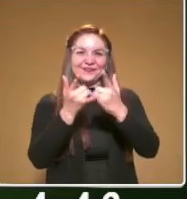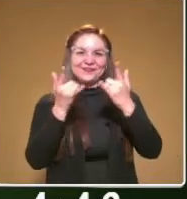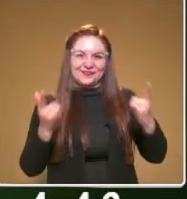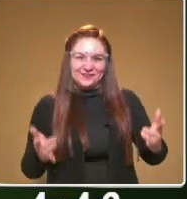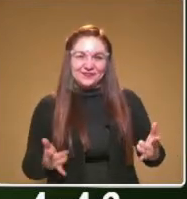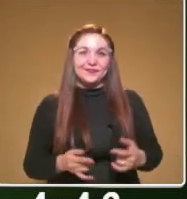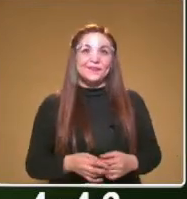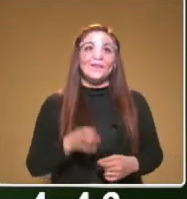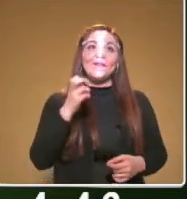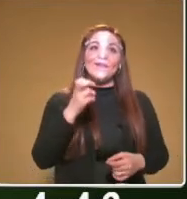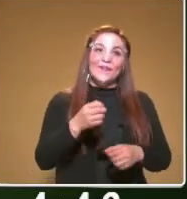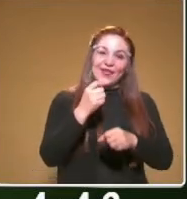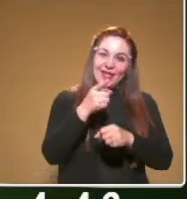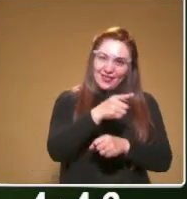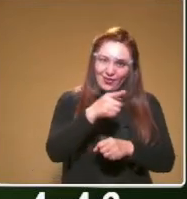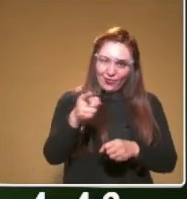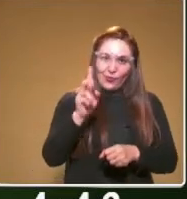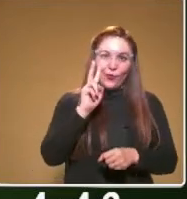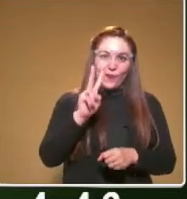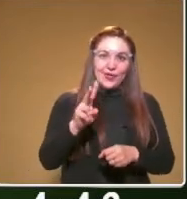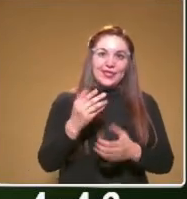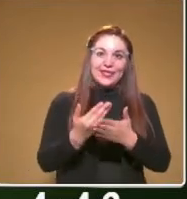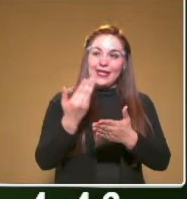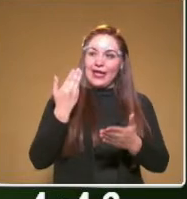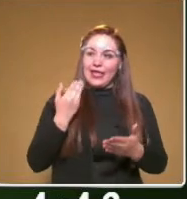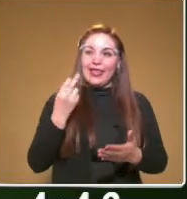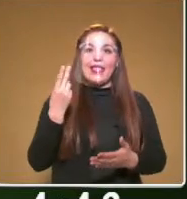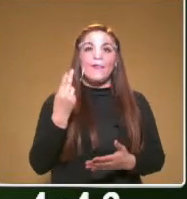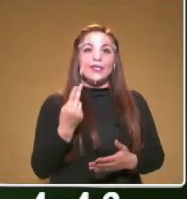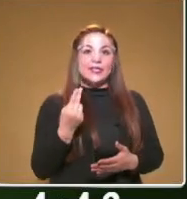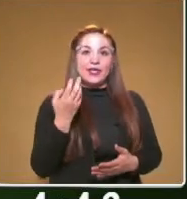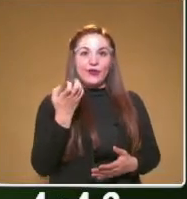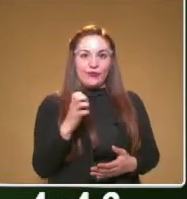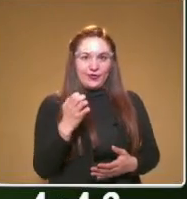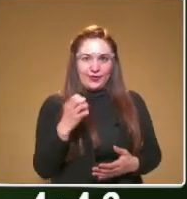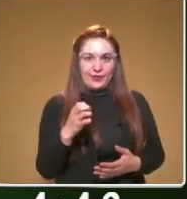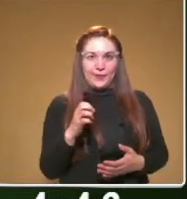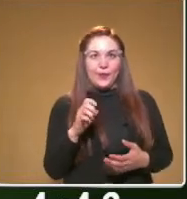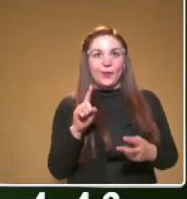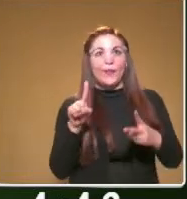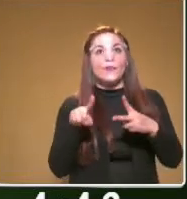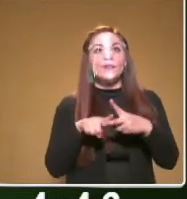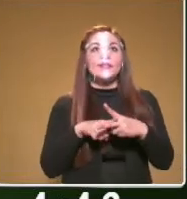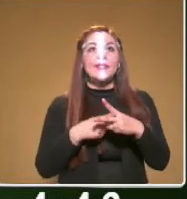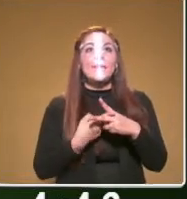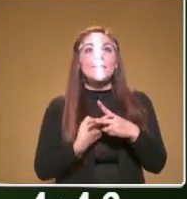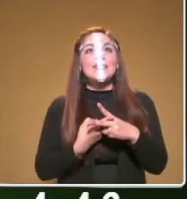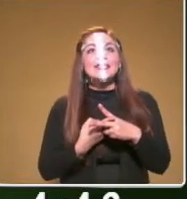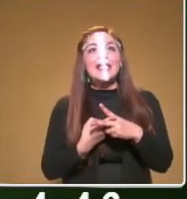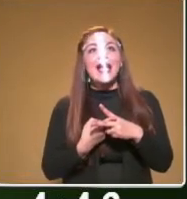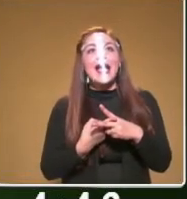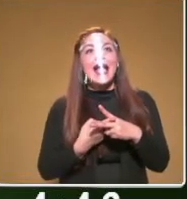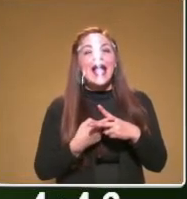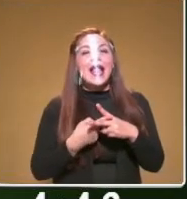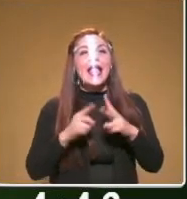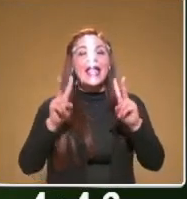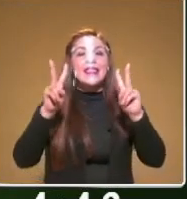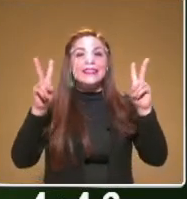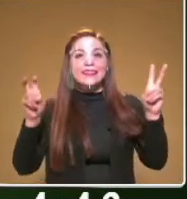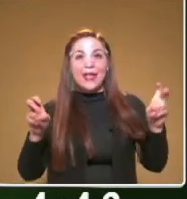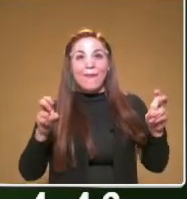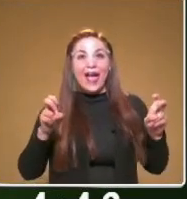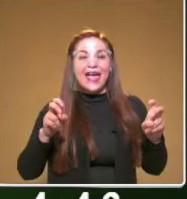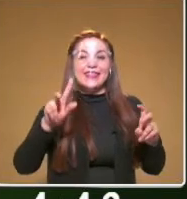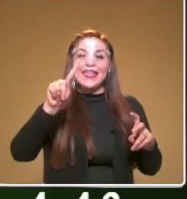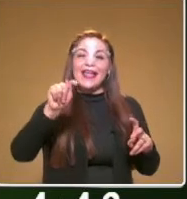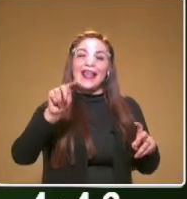Entonces, este refuerzo tú lo viste el 25 de enero, pero vamos a empezar un poco, maestra. Si vamos a hablar de la tragedia, primeramente hay que aclarar a los